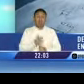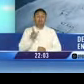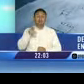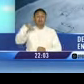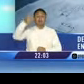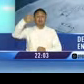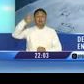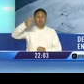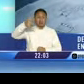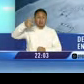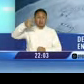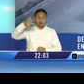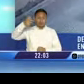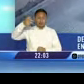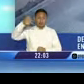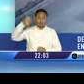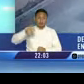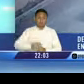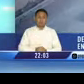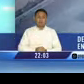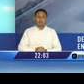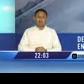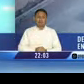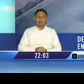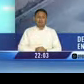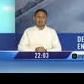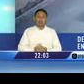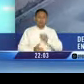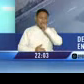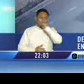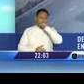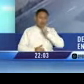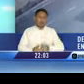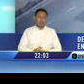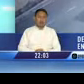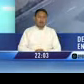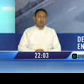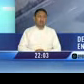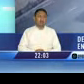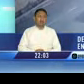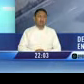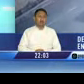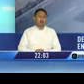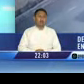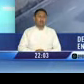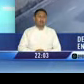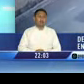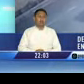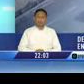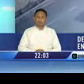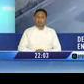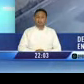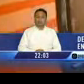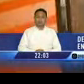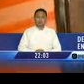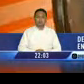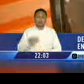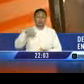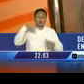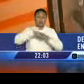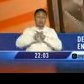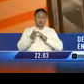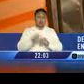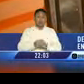seguridad lo registraron todo. Es como si tocasen el timbre del edificio y alguien les abriera. Una vez adentro,